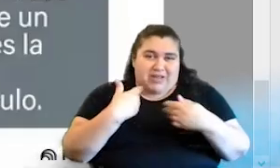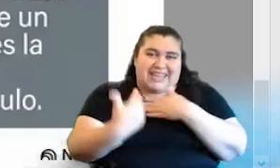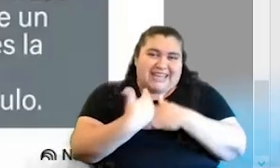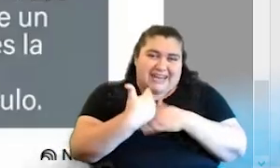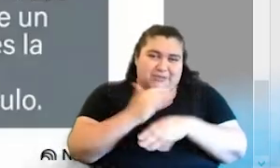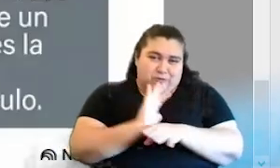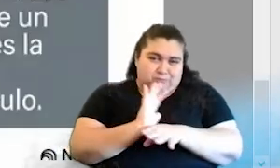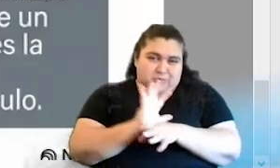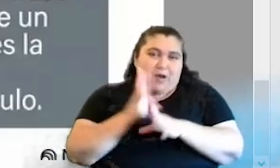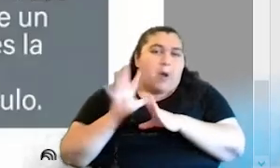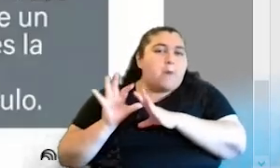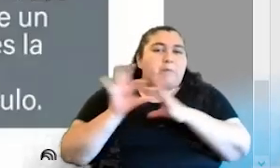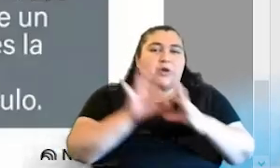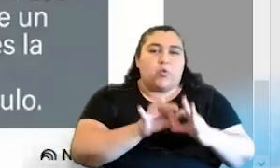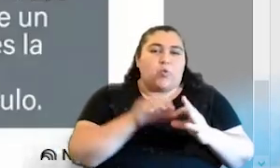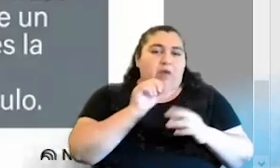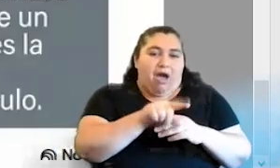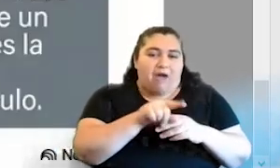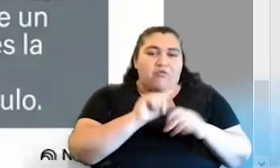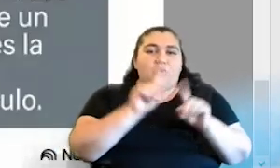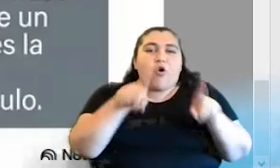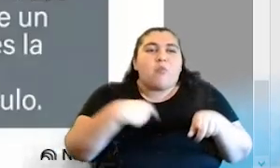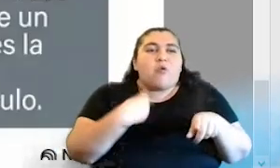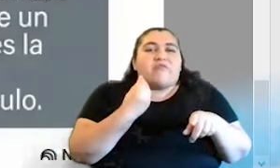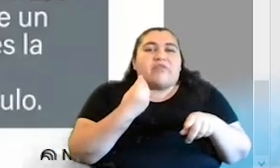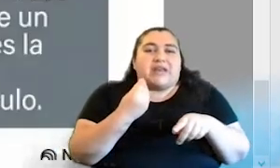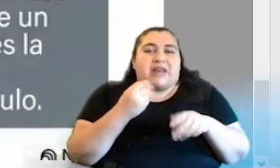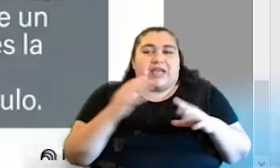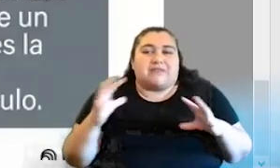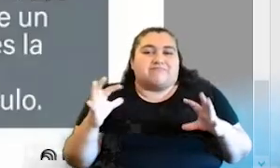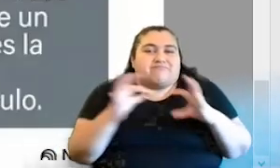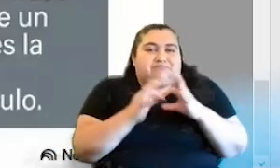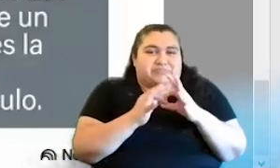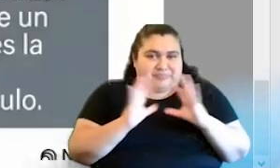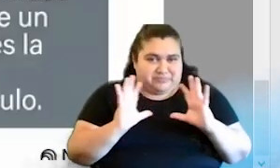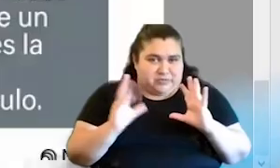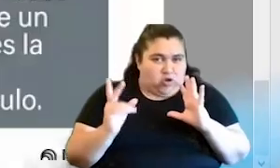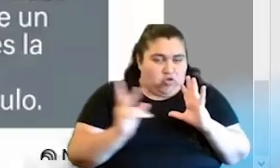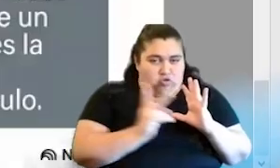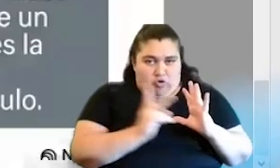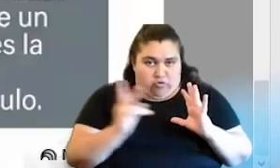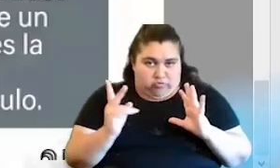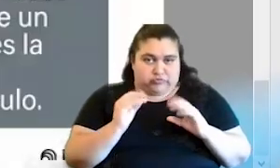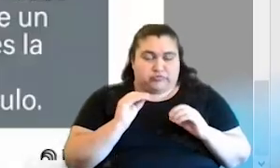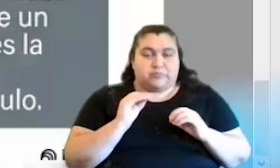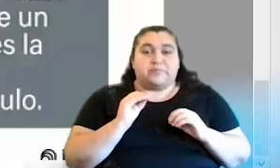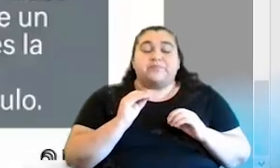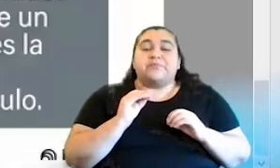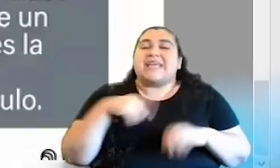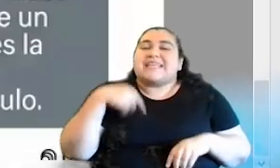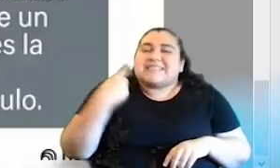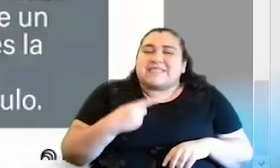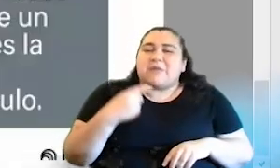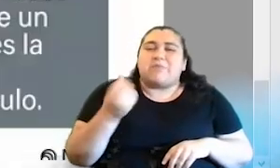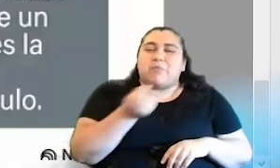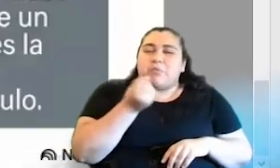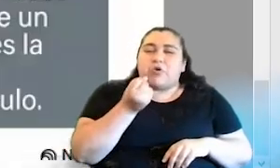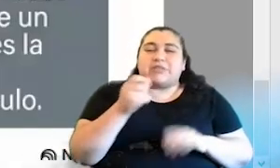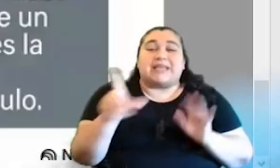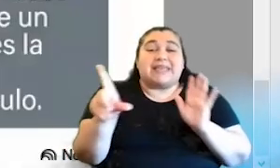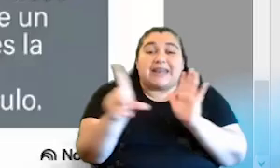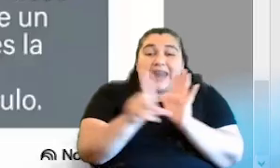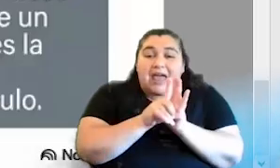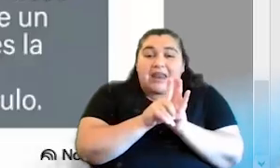directamente vinculado con esa fuente generadora de ingresos y se puede deducir en su totalidad siempre y cuando la ley nos